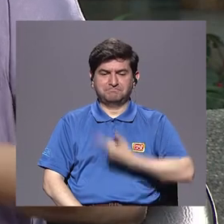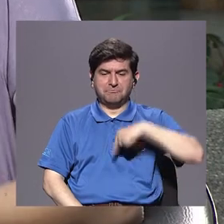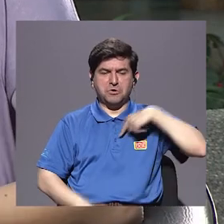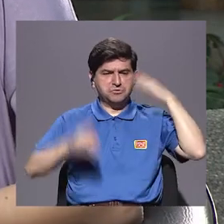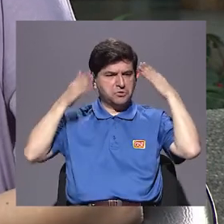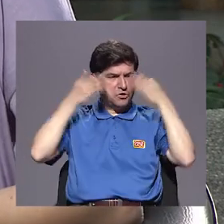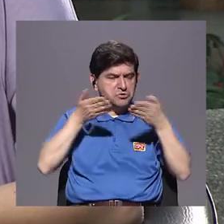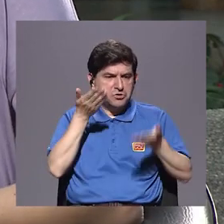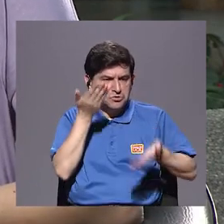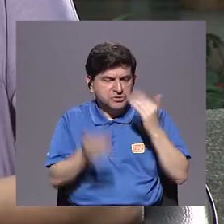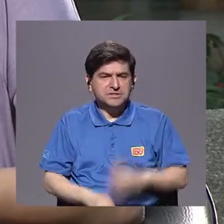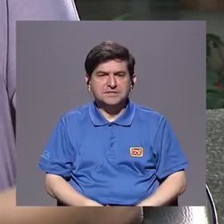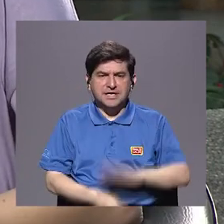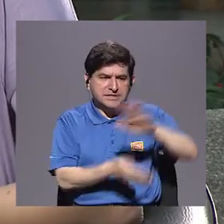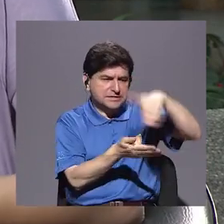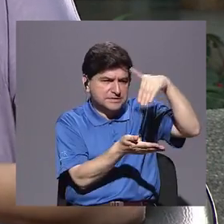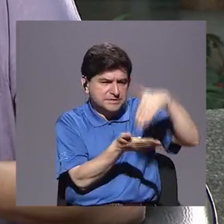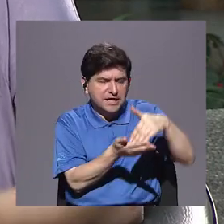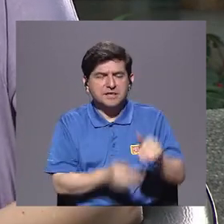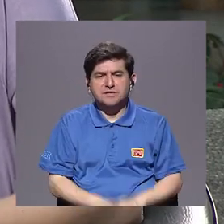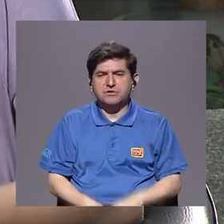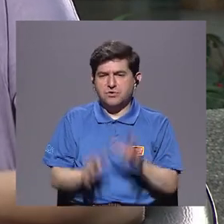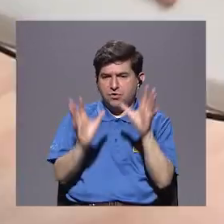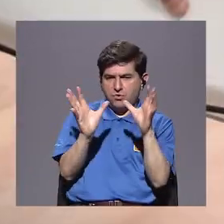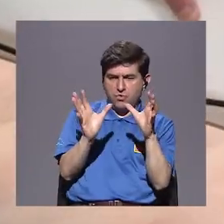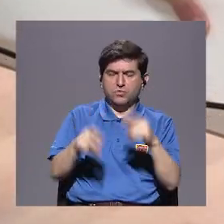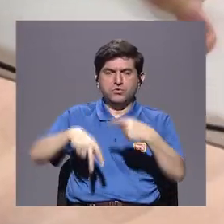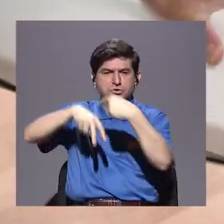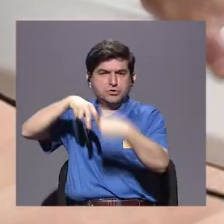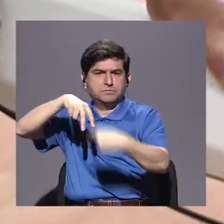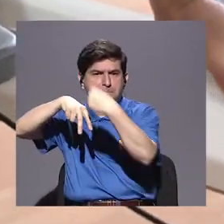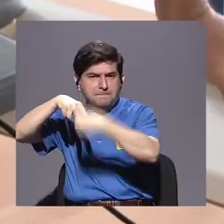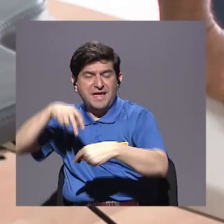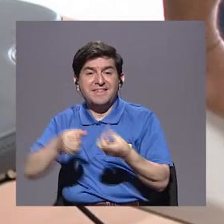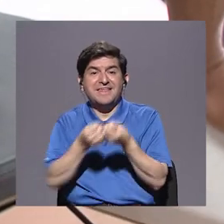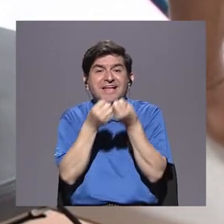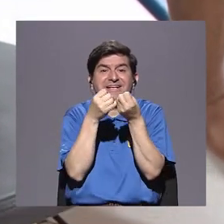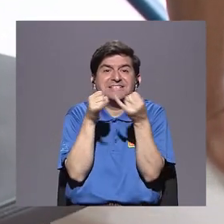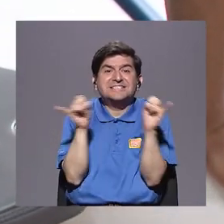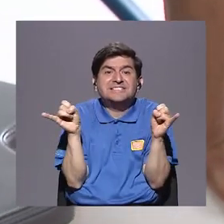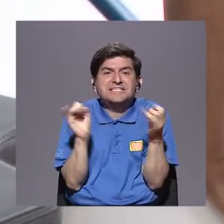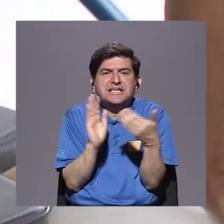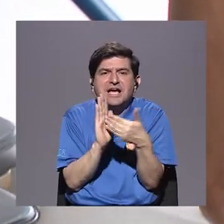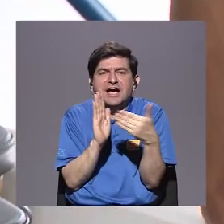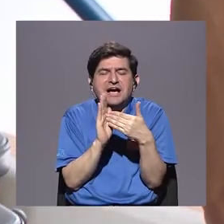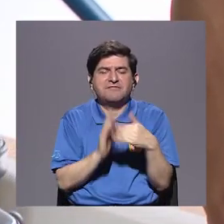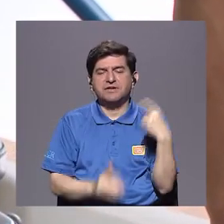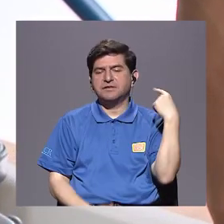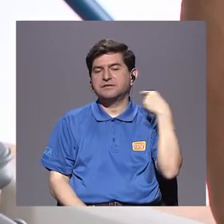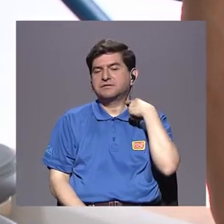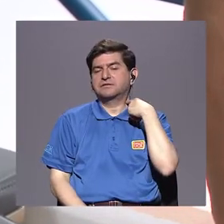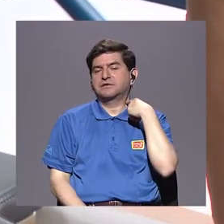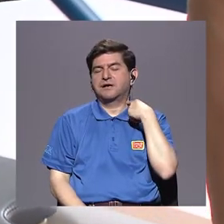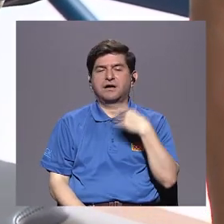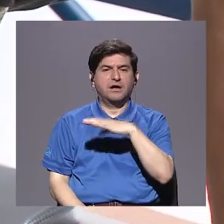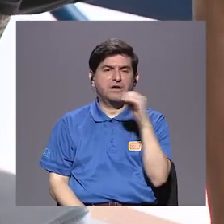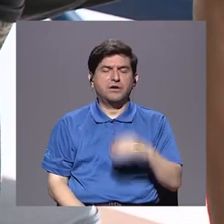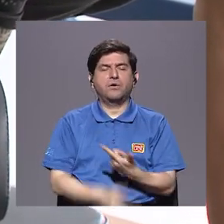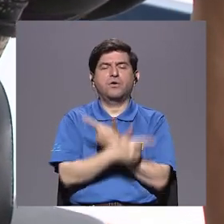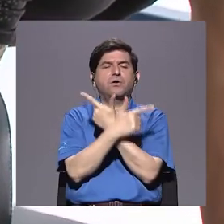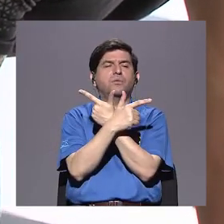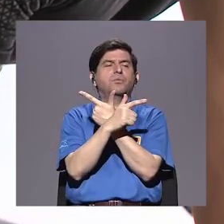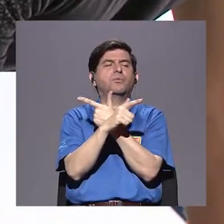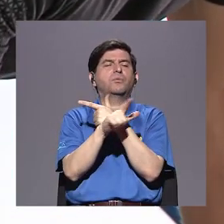podemos enfocarnos ya sea en el centro, en los glúteos, en las piernas, sin afectar el cuello e